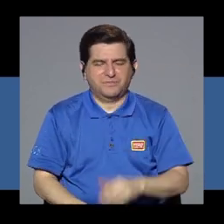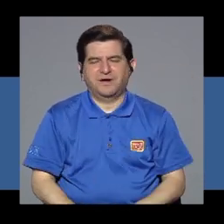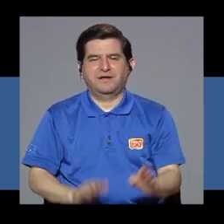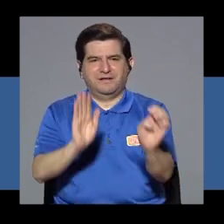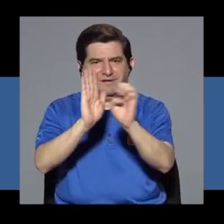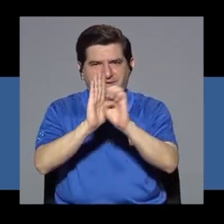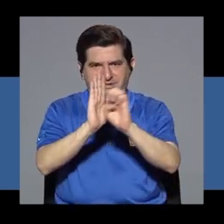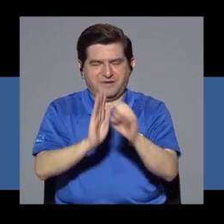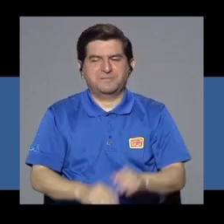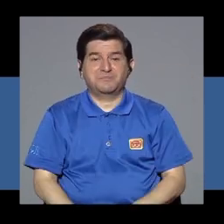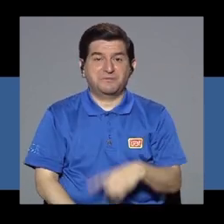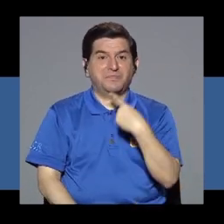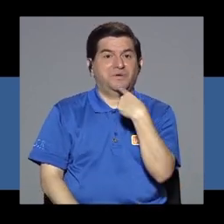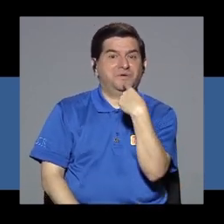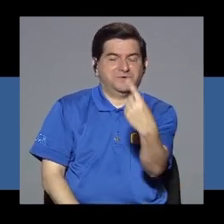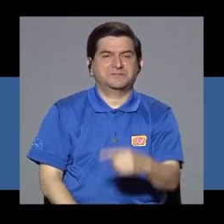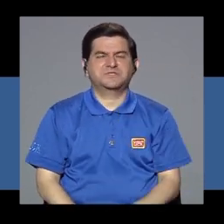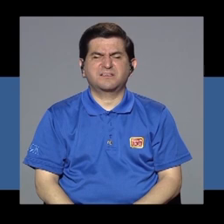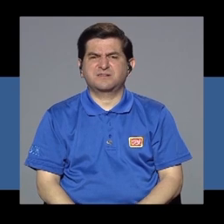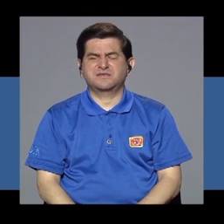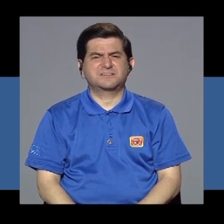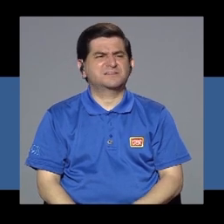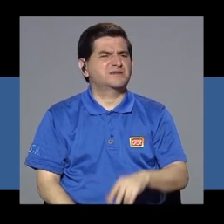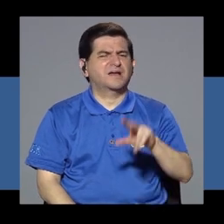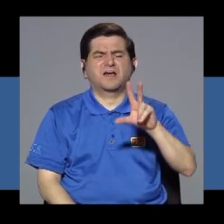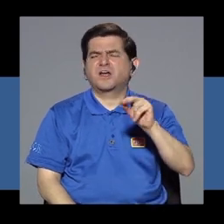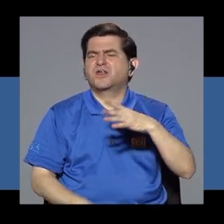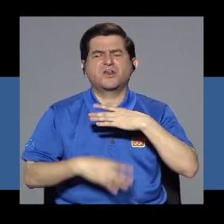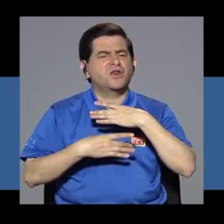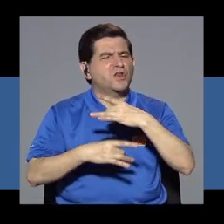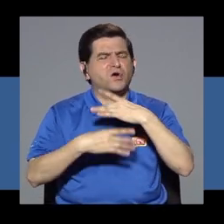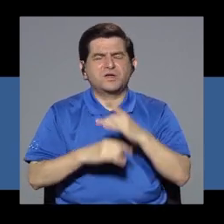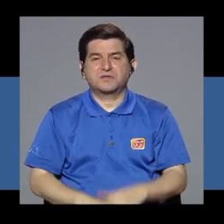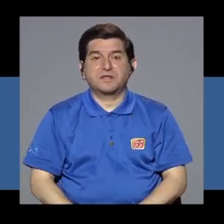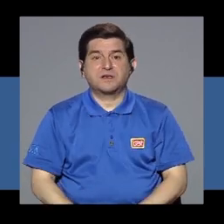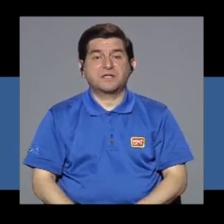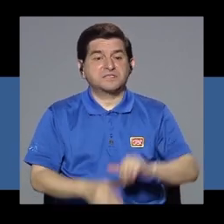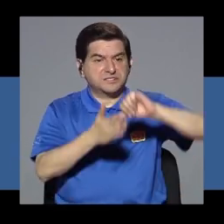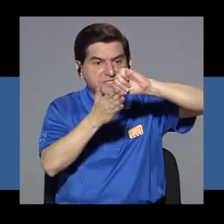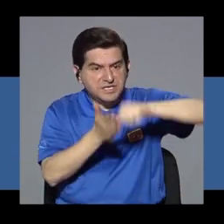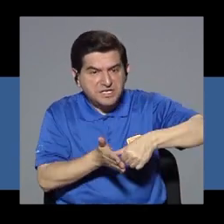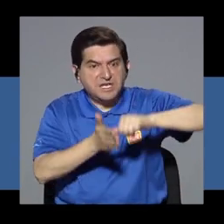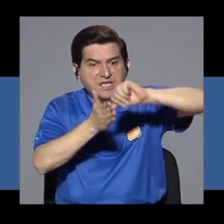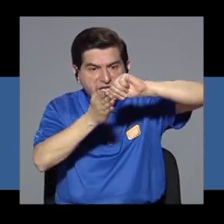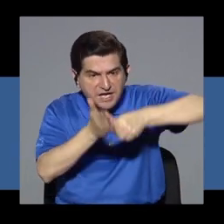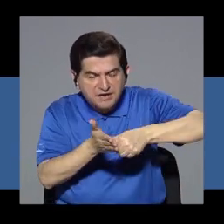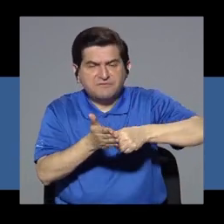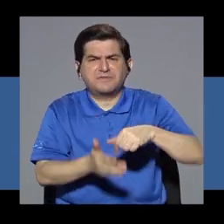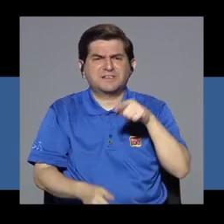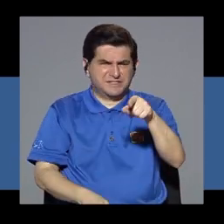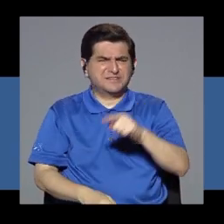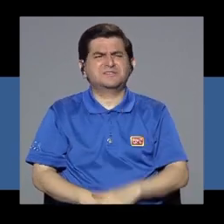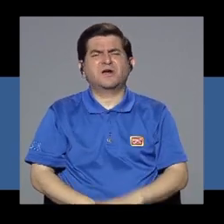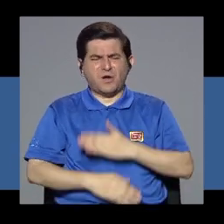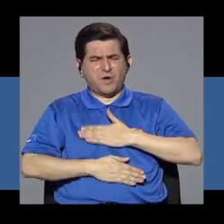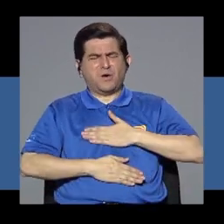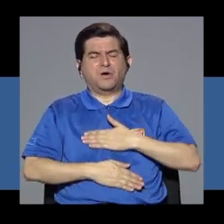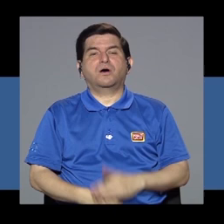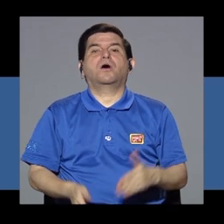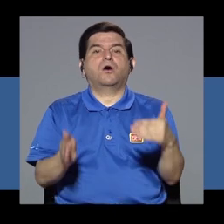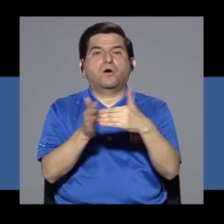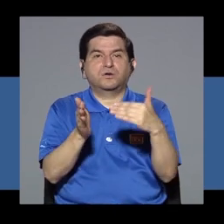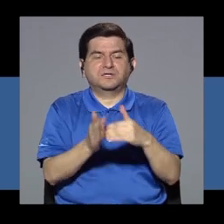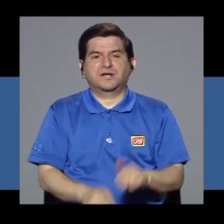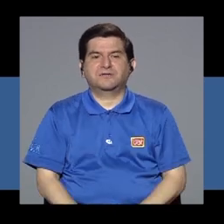Por ejemplo, si decís, lo siento, no me interesa, y tus amigos insisten diciendo que es divertido, volvés